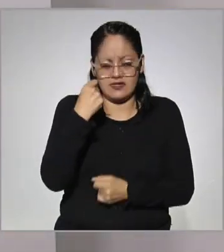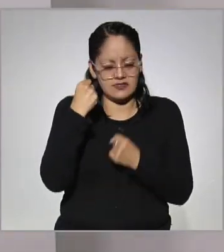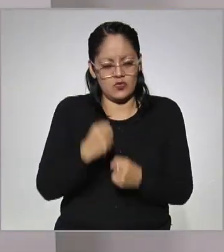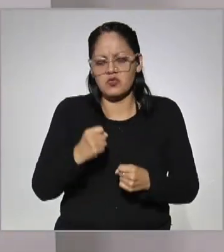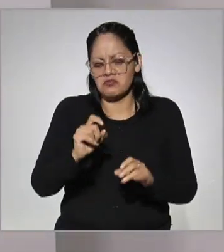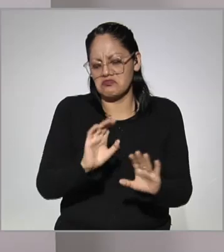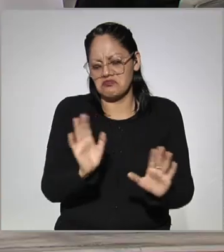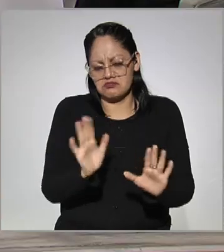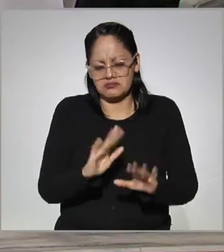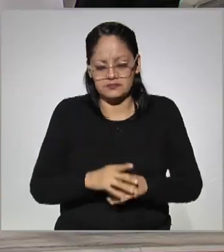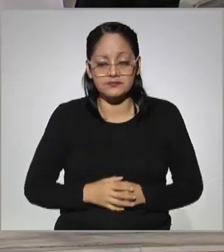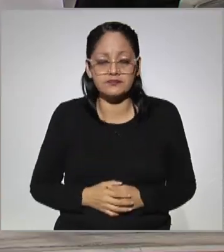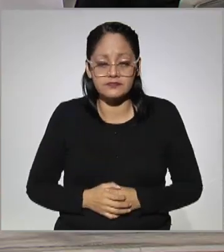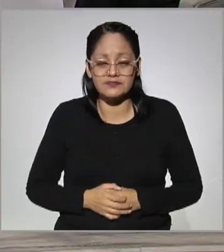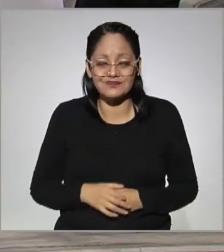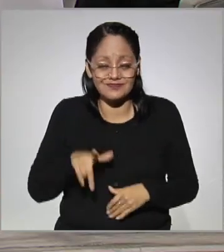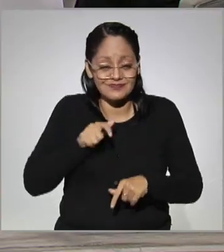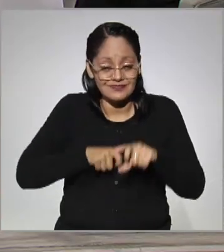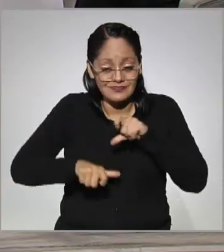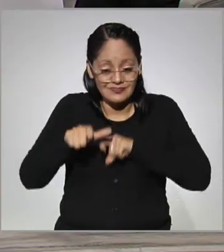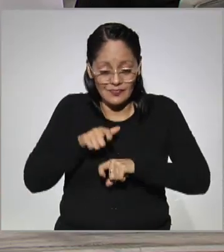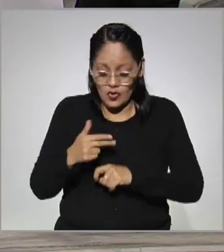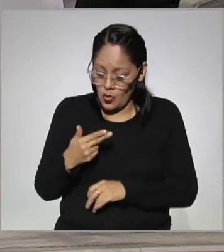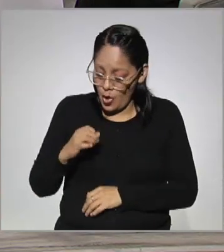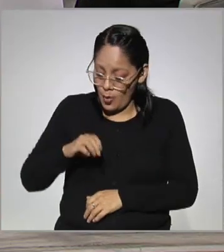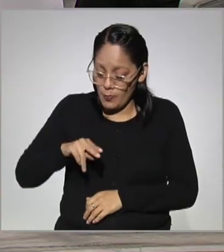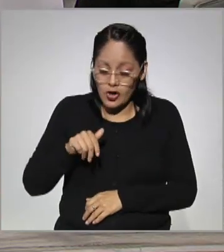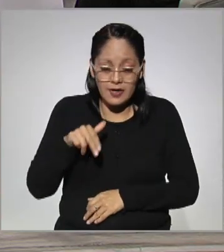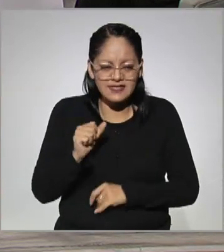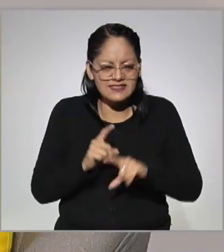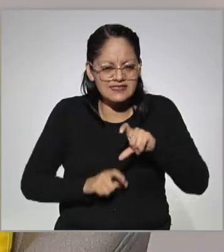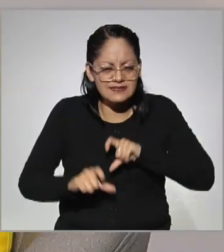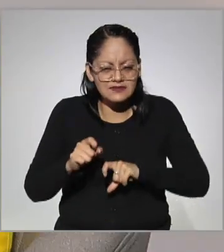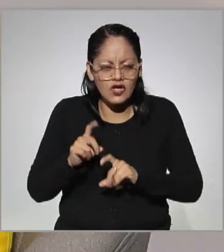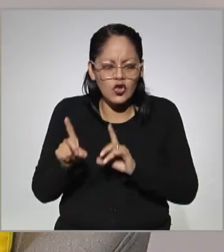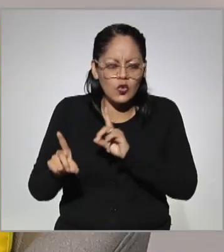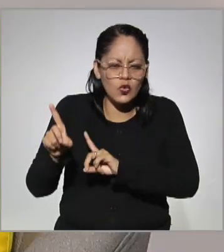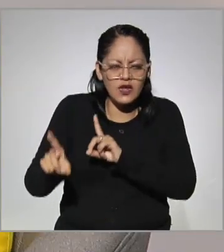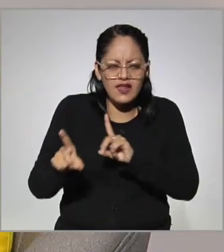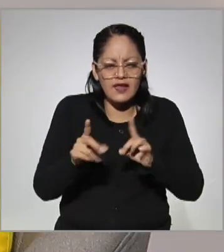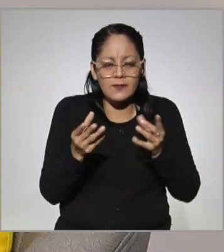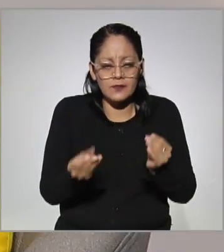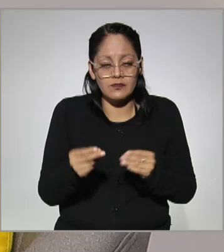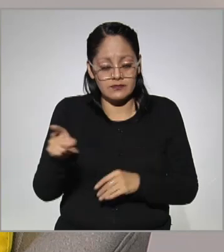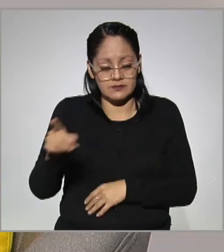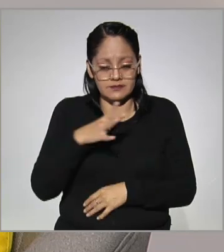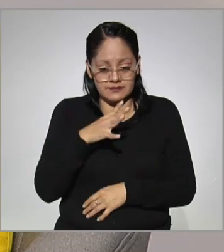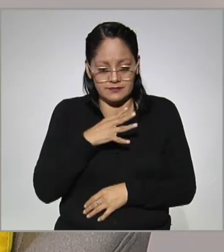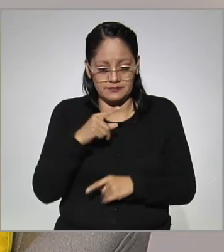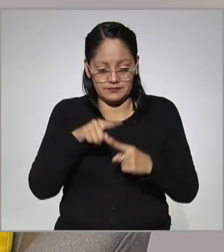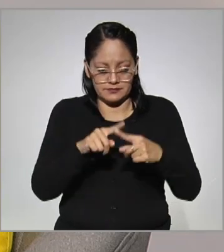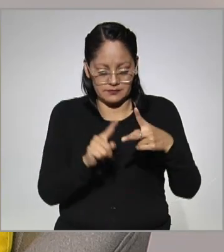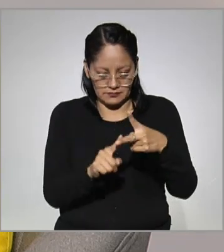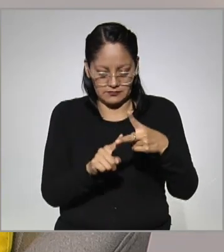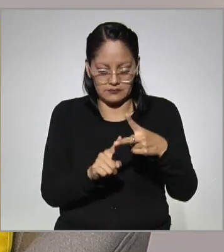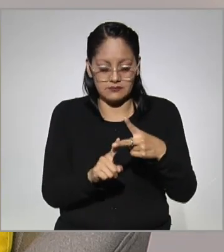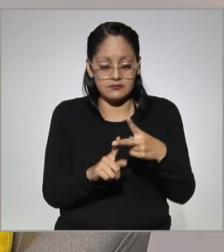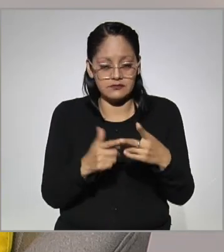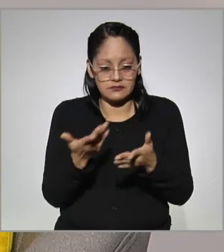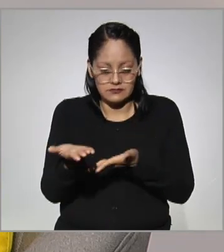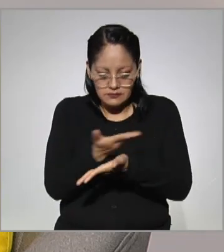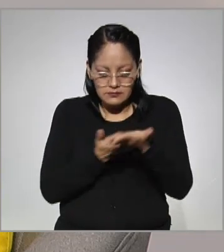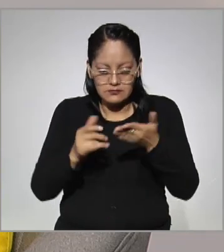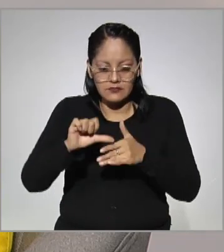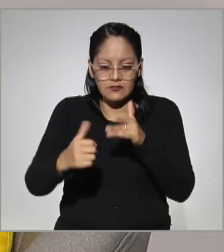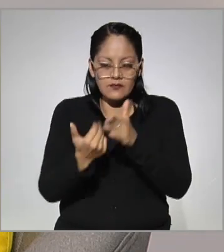miomas, no lo es. Y es que las hormonas son una constante duda en nuestra audiencia. Tenemos aquí de dos, les comparto, doctores, lo que he leído